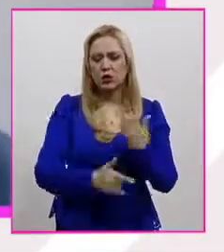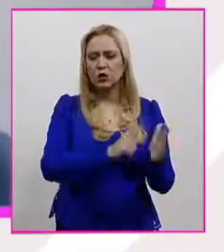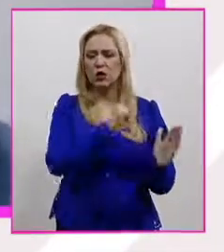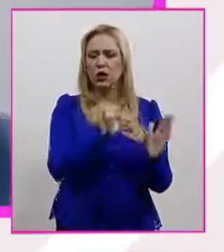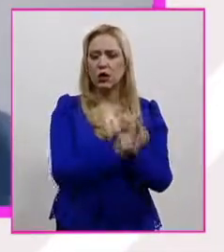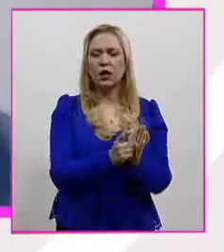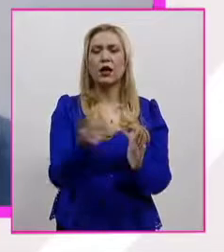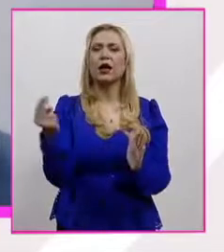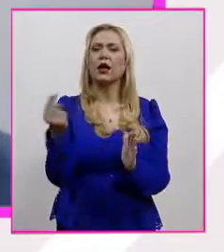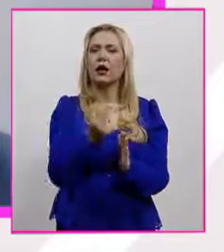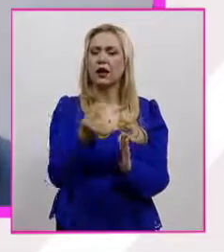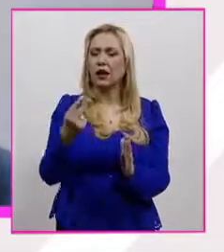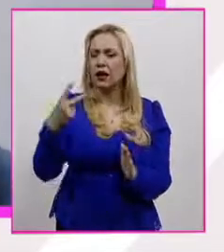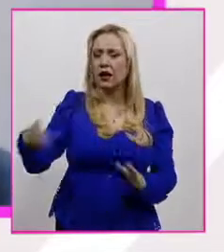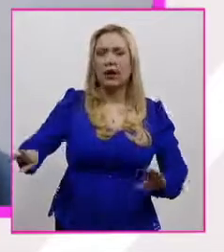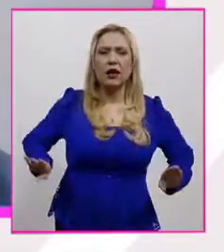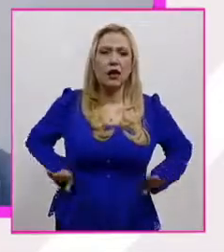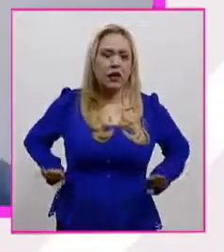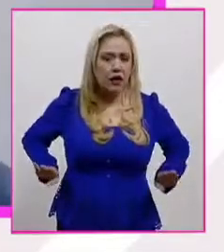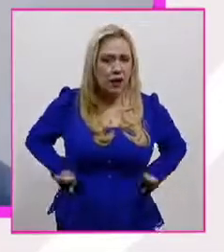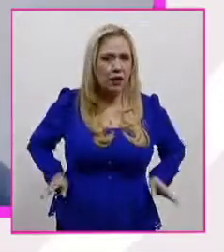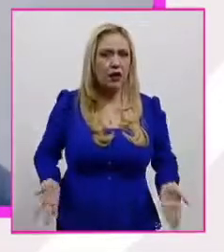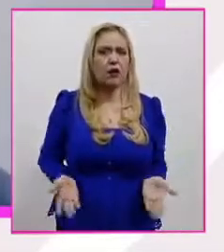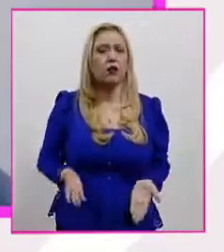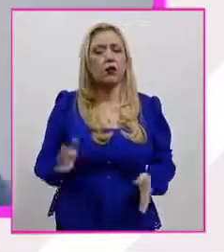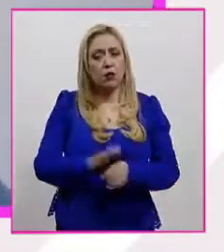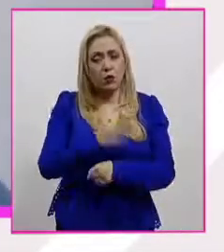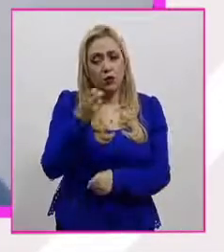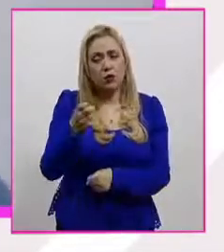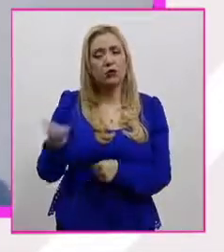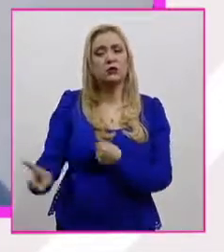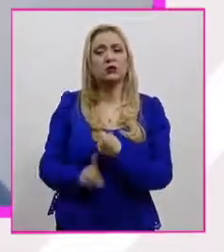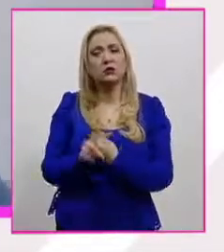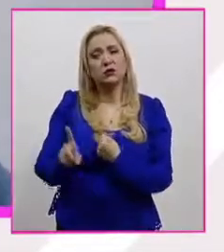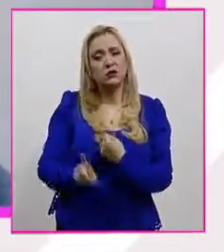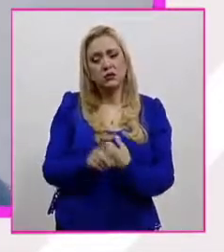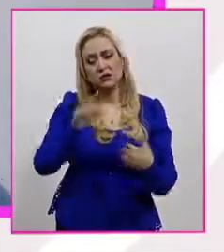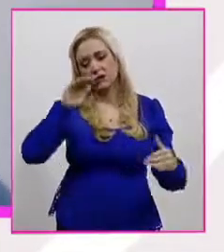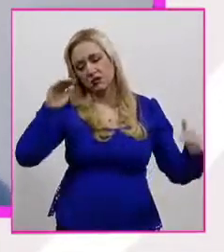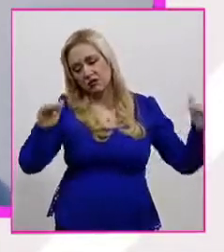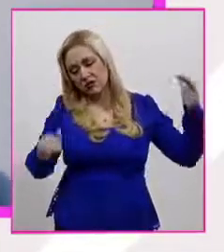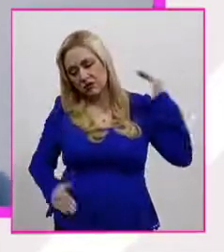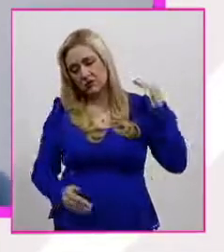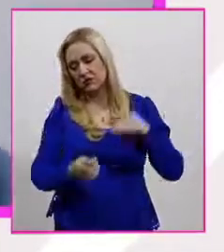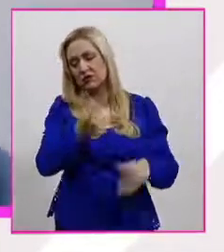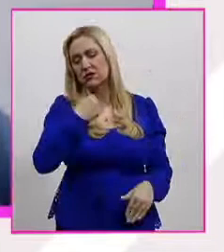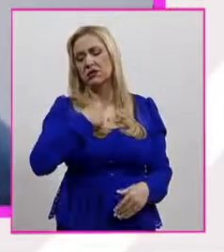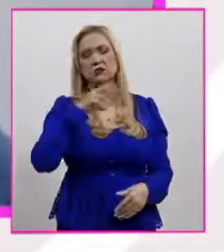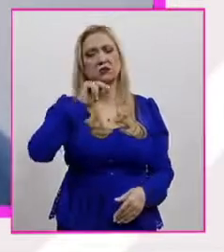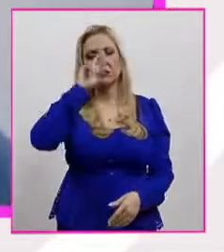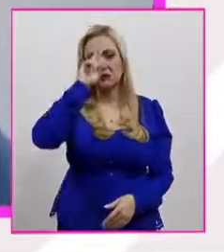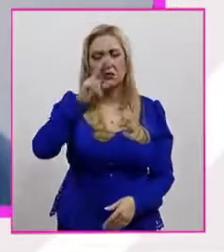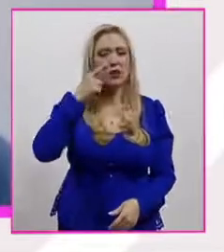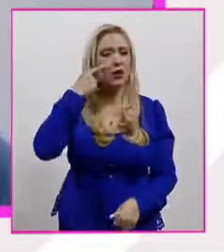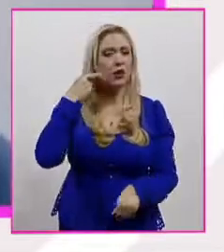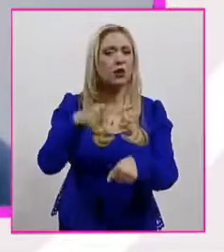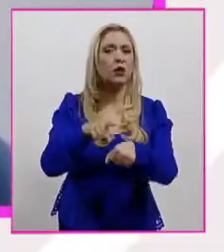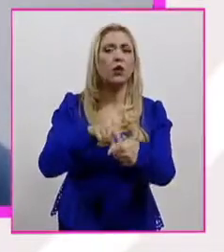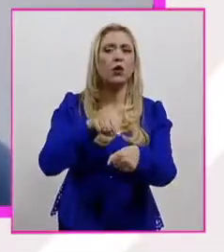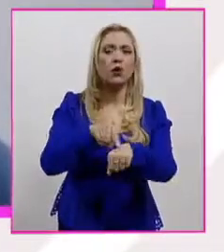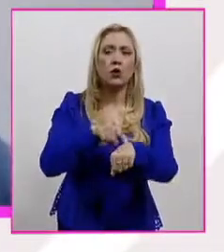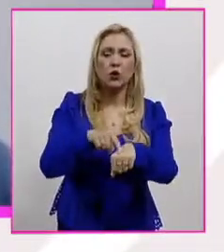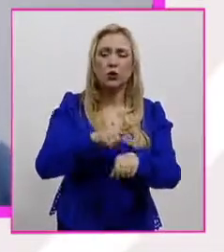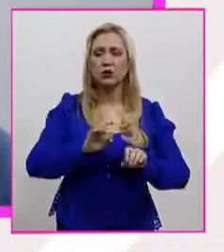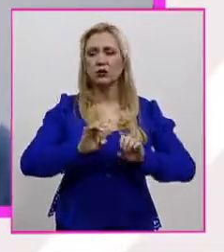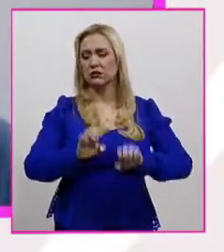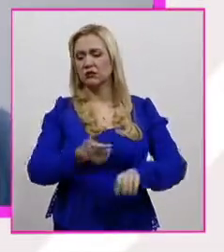en unas mayores expresiones y efectos de racismo, de desigualdad, de violencia de género, ¿no? De todos estos que vivimos en la